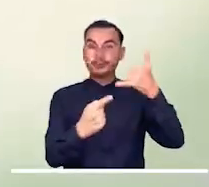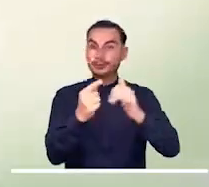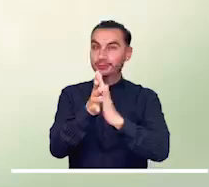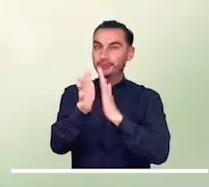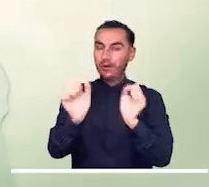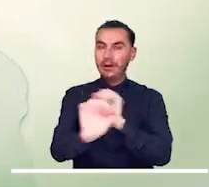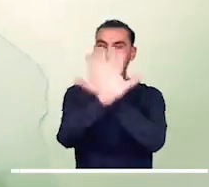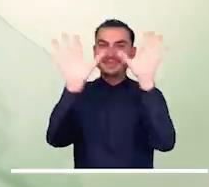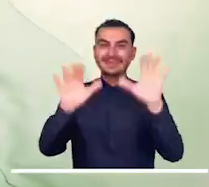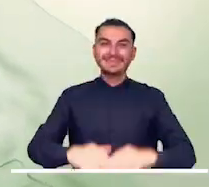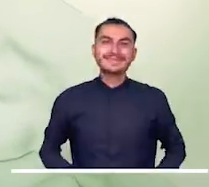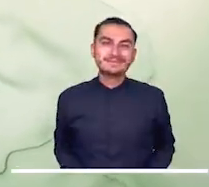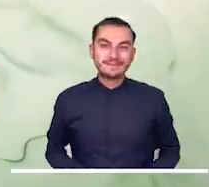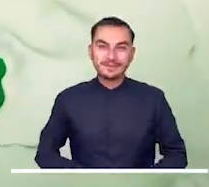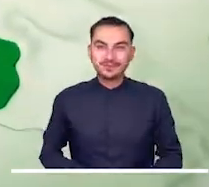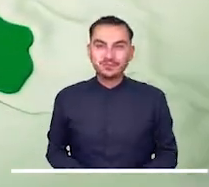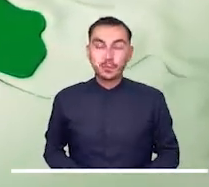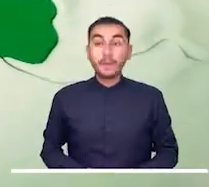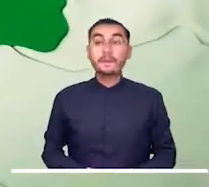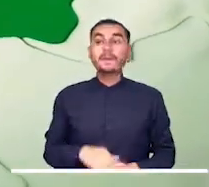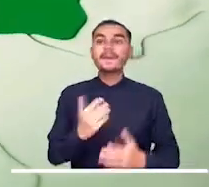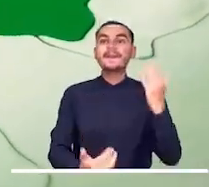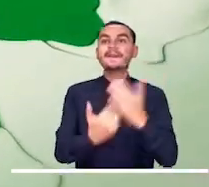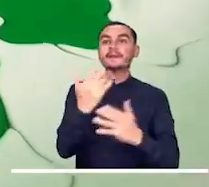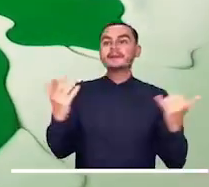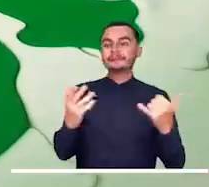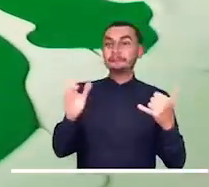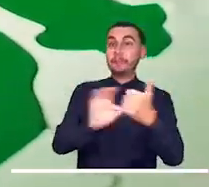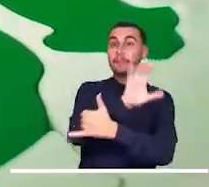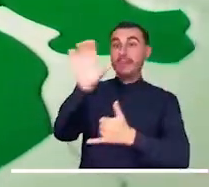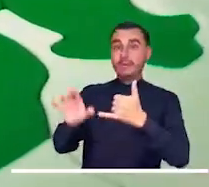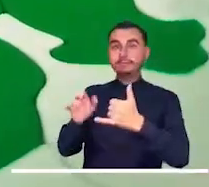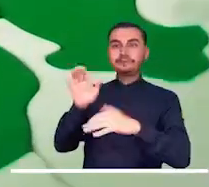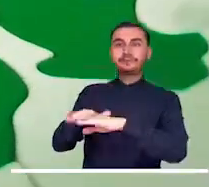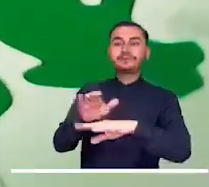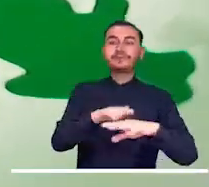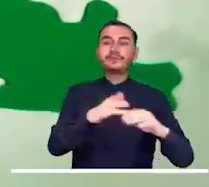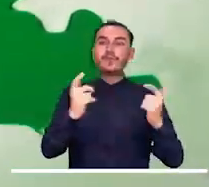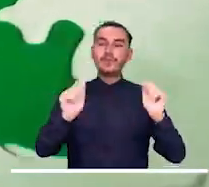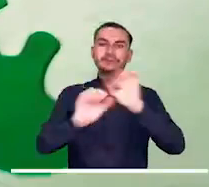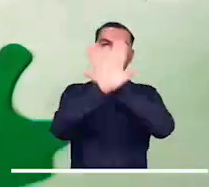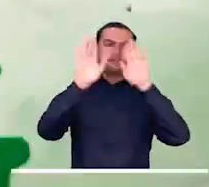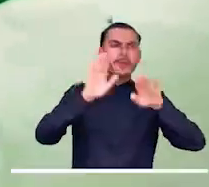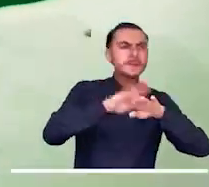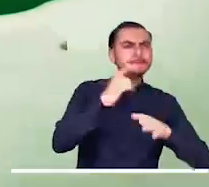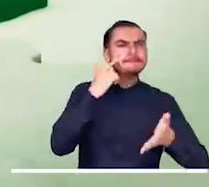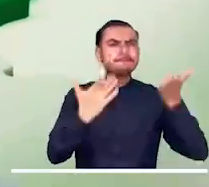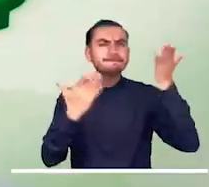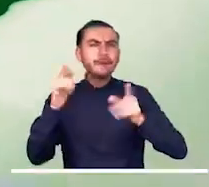el Caribe, que se despierta con previsiones de tiempo seco y cielo ligeramente nublado.